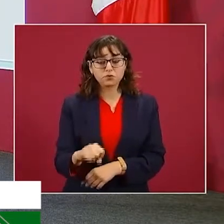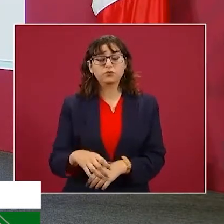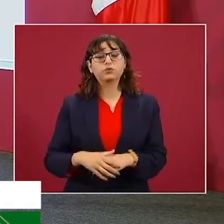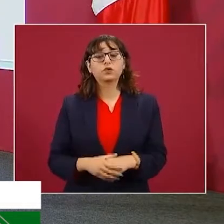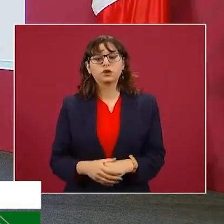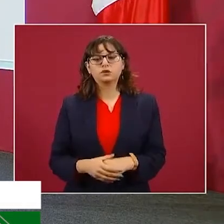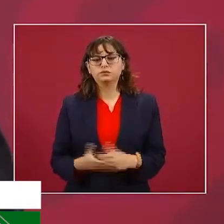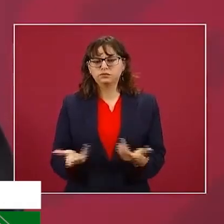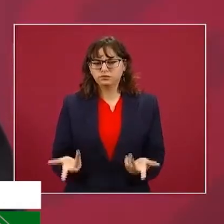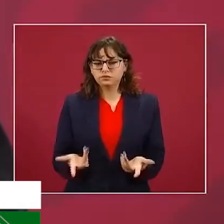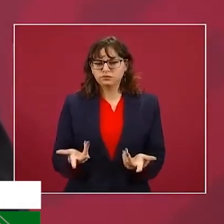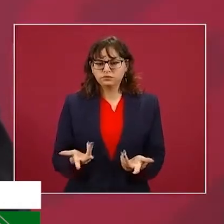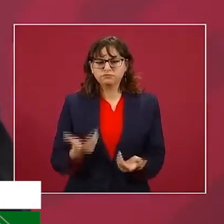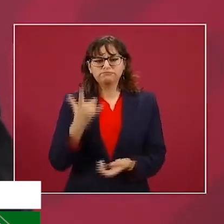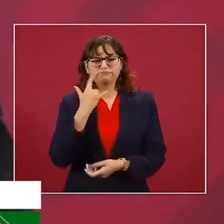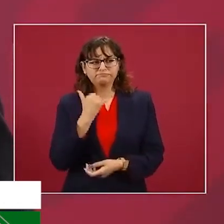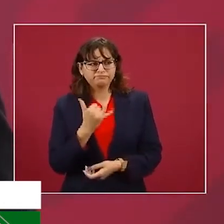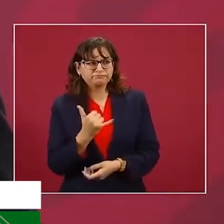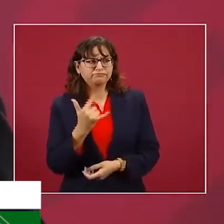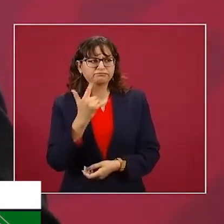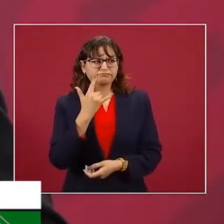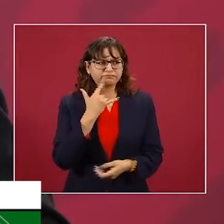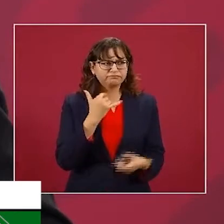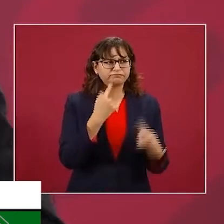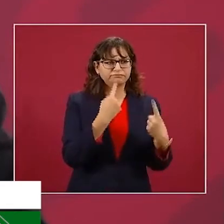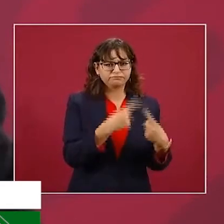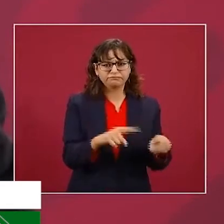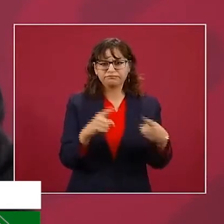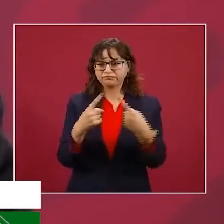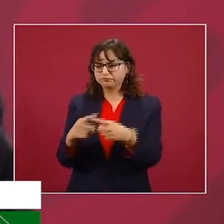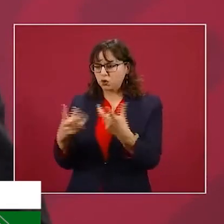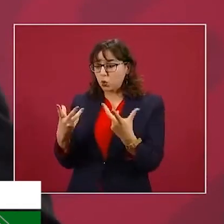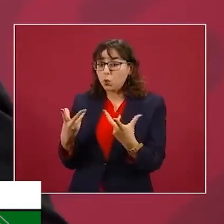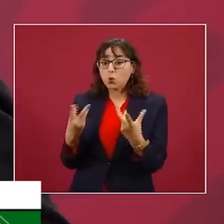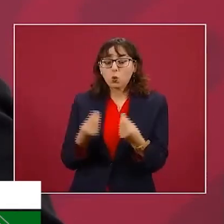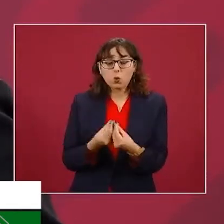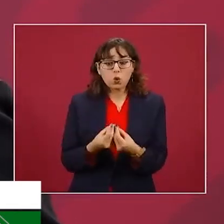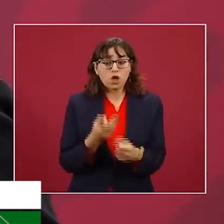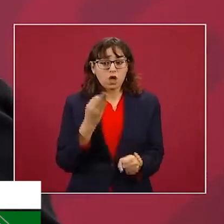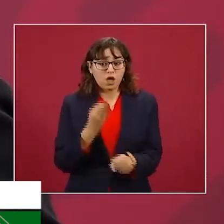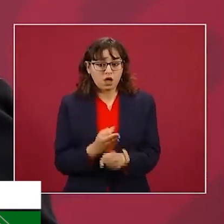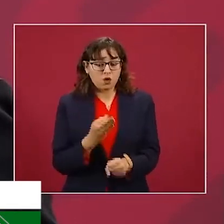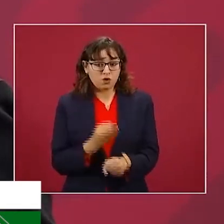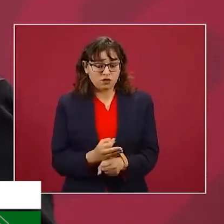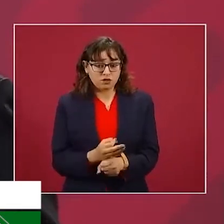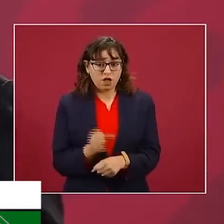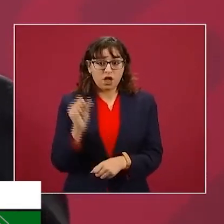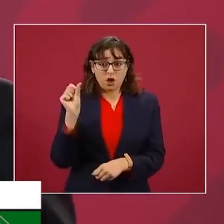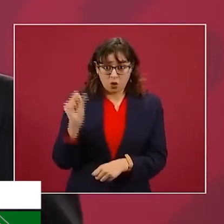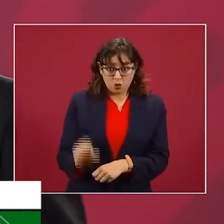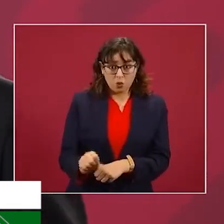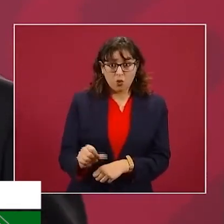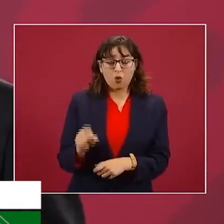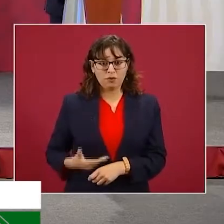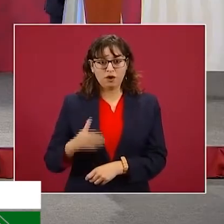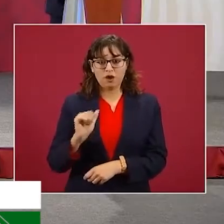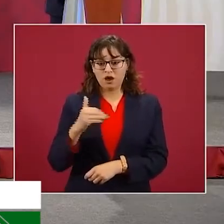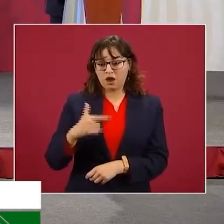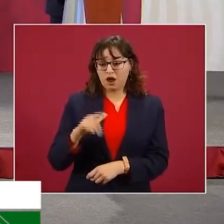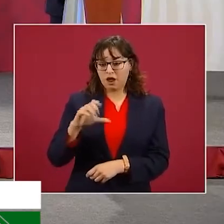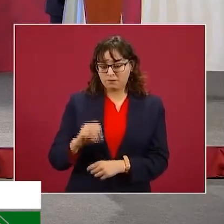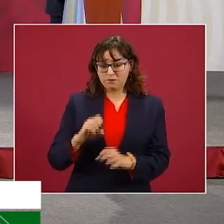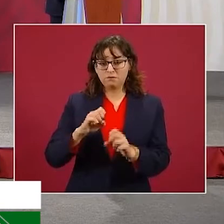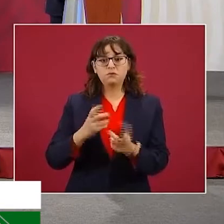acceso universal a la vacuna contra COVID-19. El día de hoy, el señor presidente va a participar en la Asamblea General de la ONU